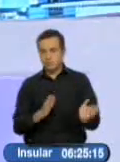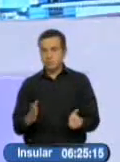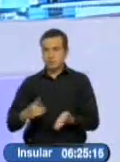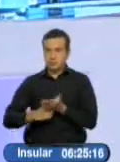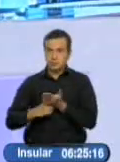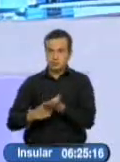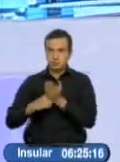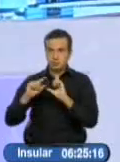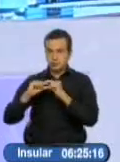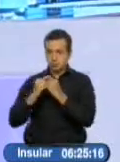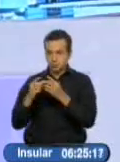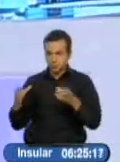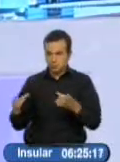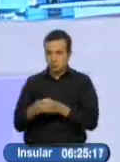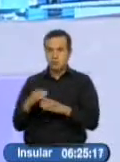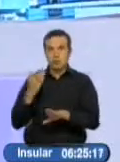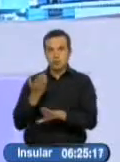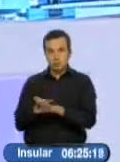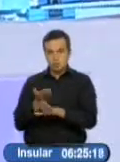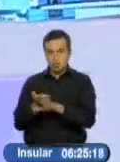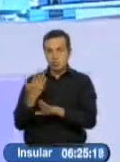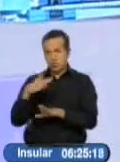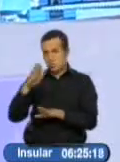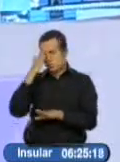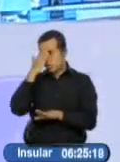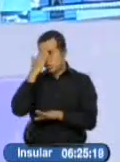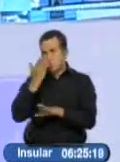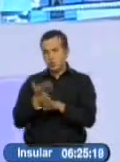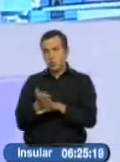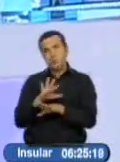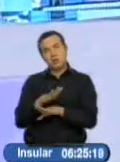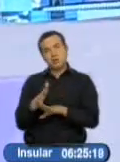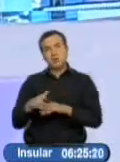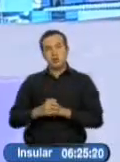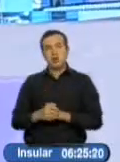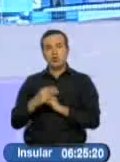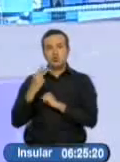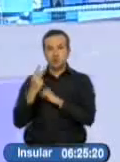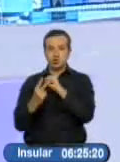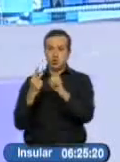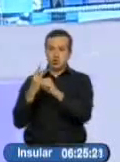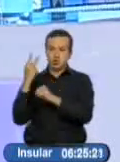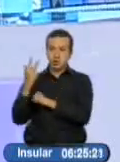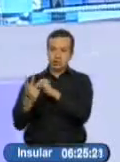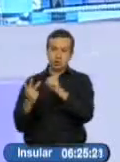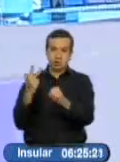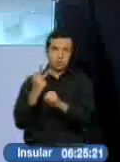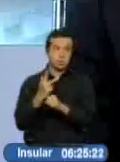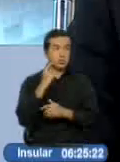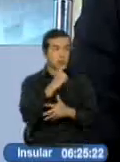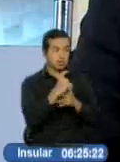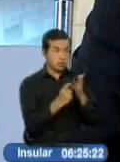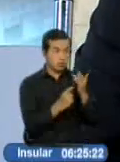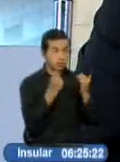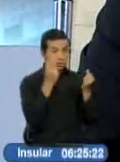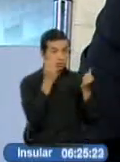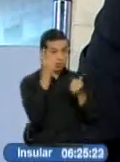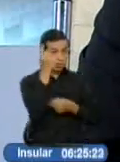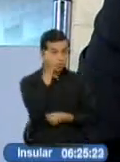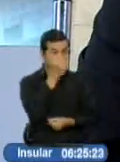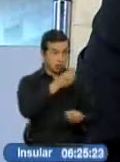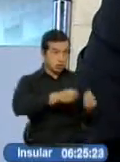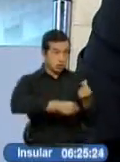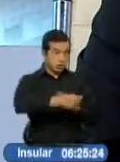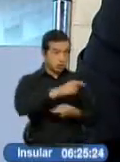discutirlo como sector, pero la propuesta, según conozco yo, está en alrededor de 2 a 3 años. Ya, porque esto va a requerir inversión.